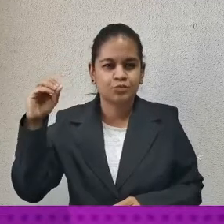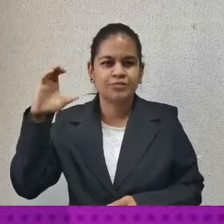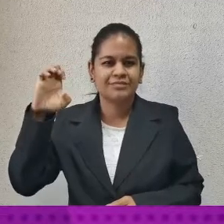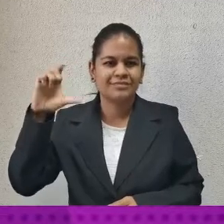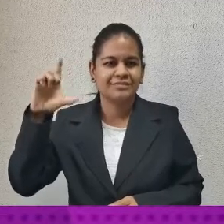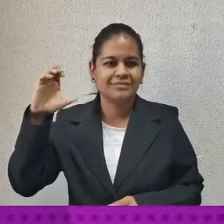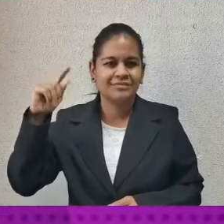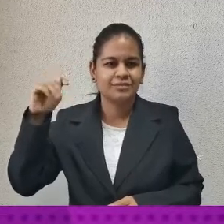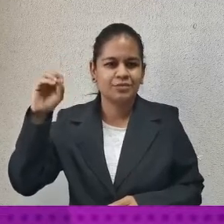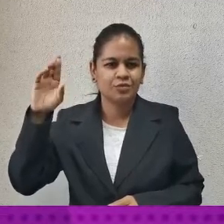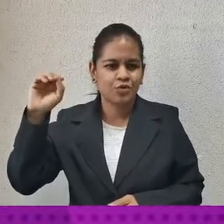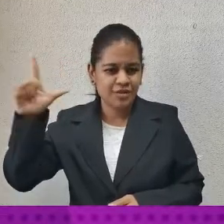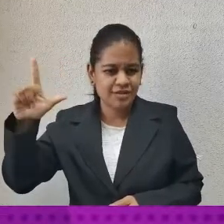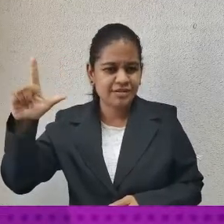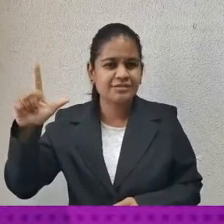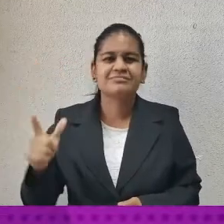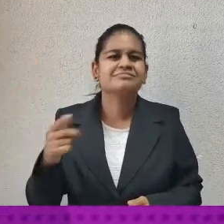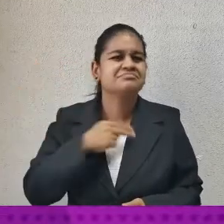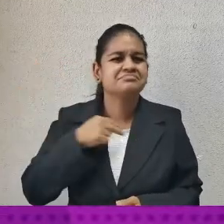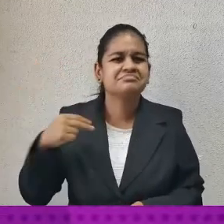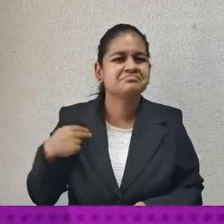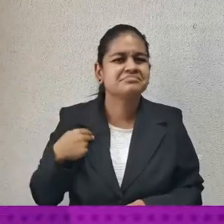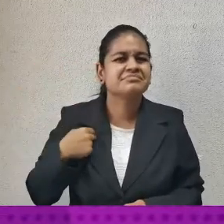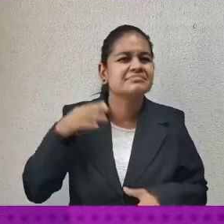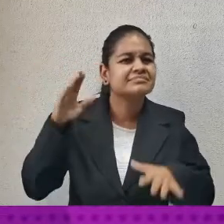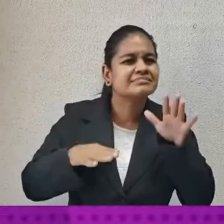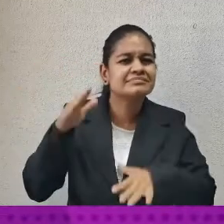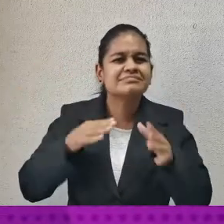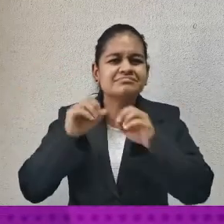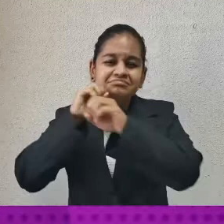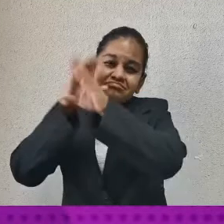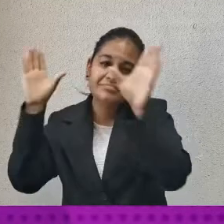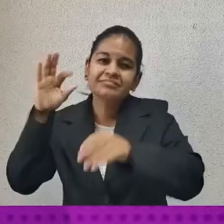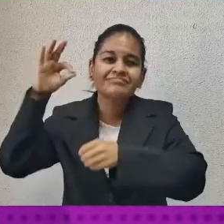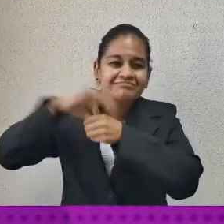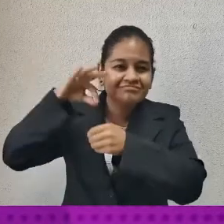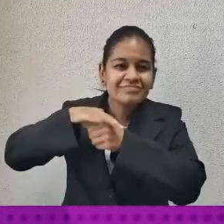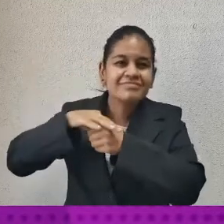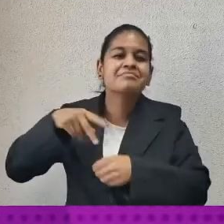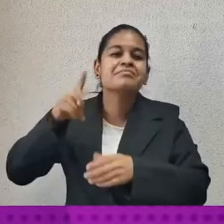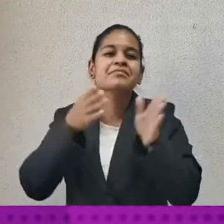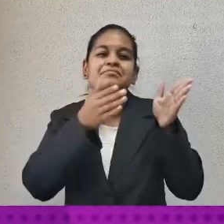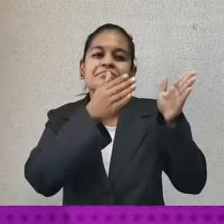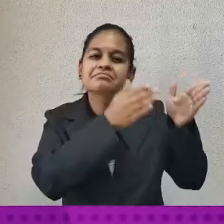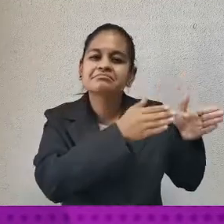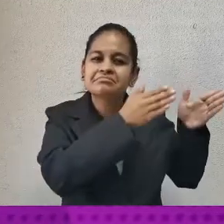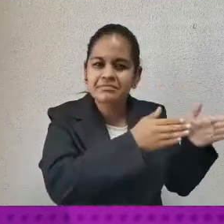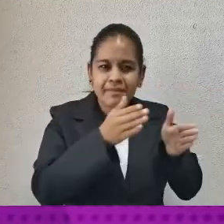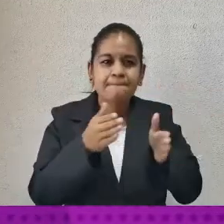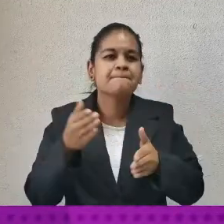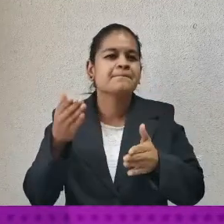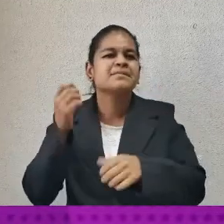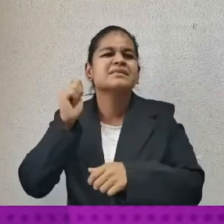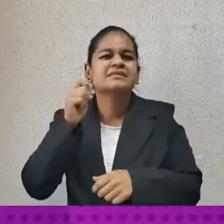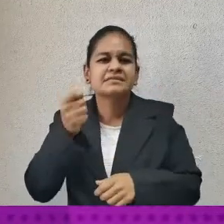electoral. Indudablemente que hay algunas cuestiones previas, pero también hay cuestiones posteriores como esta que vamos a platicar a continuación y que tiene que